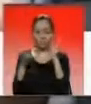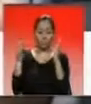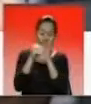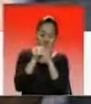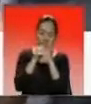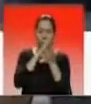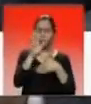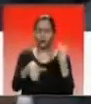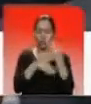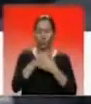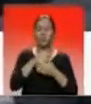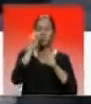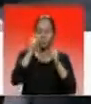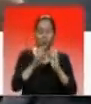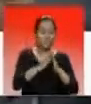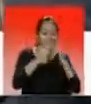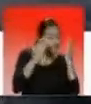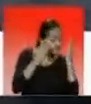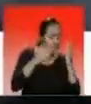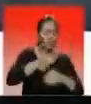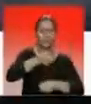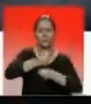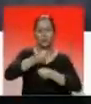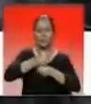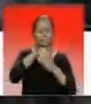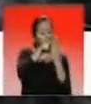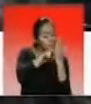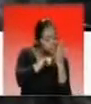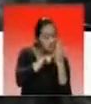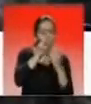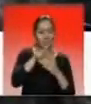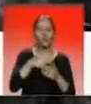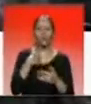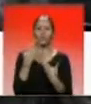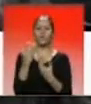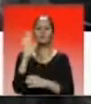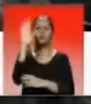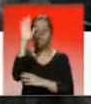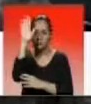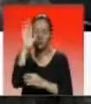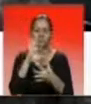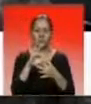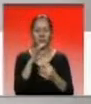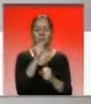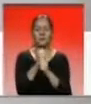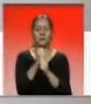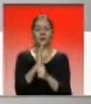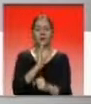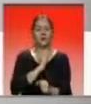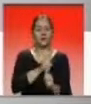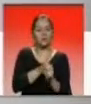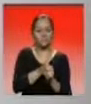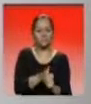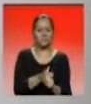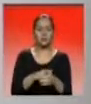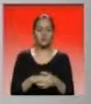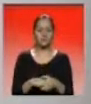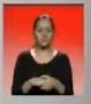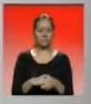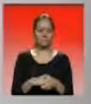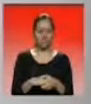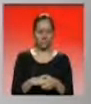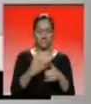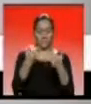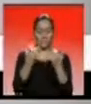una herramienta de trabajo para quienes pretendan involucrarse en el tema y tuvo el apoyo y cooperación técnica de Bélgica. Uno de los logros de